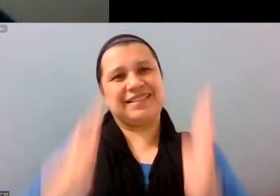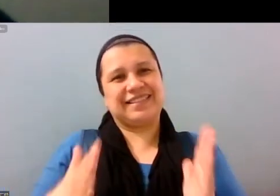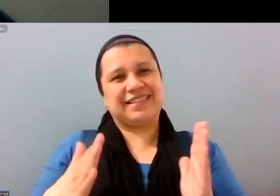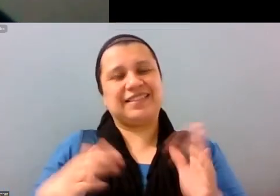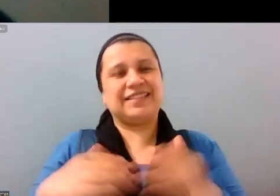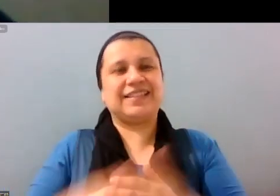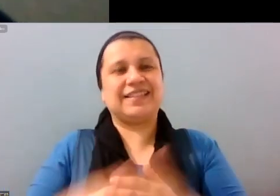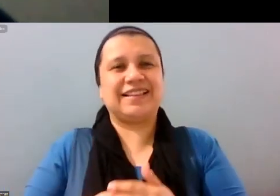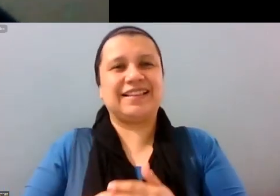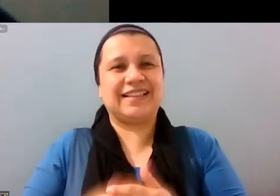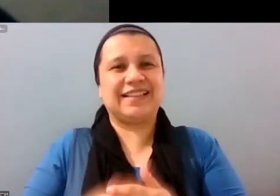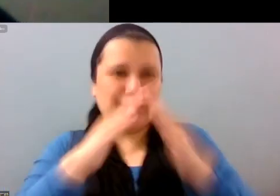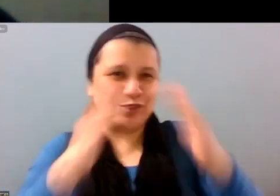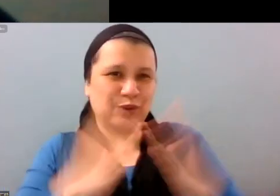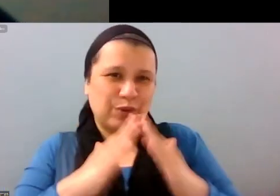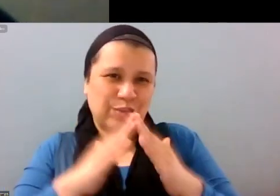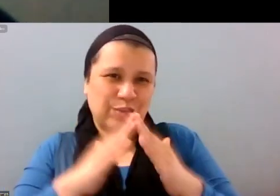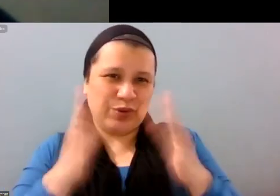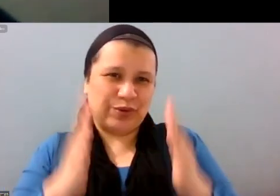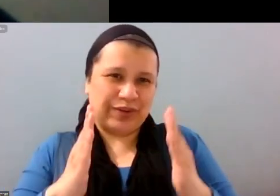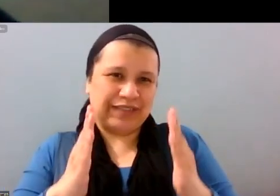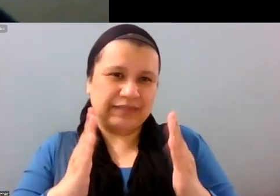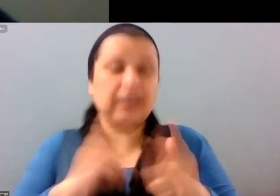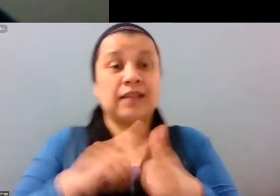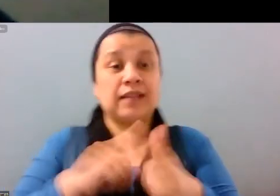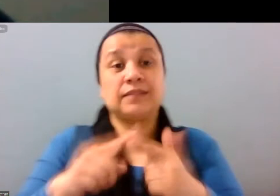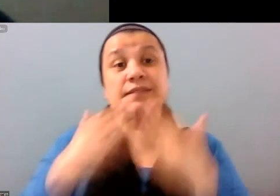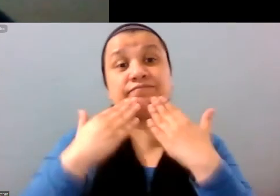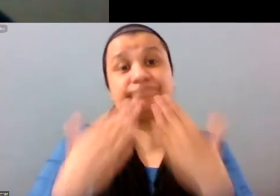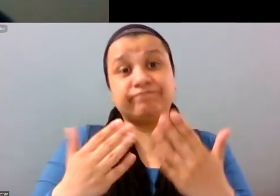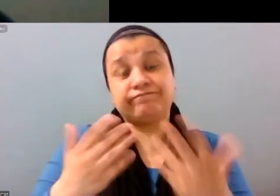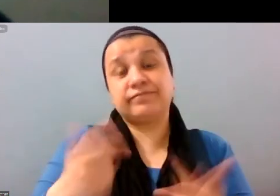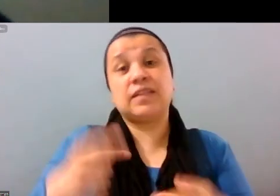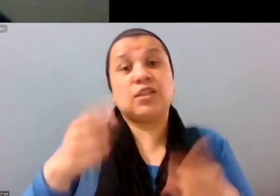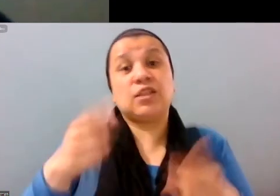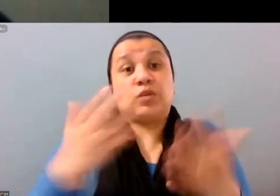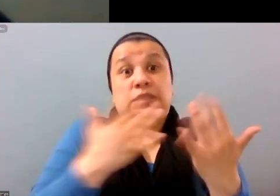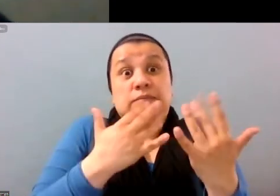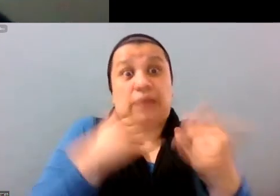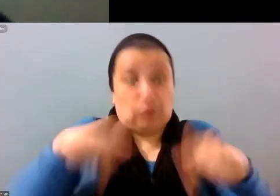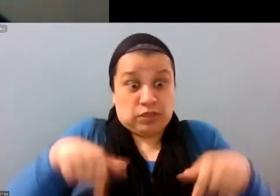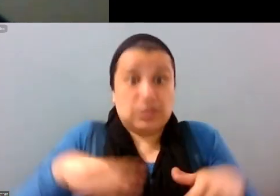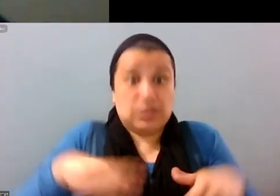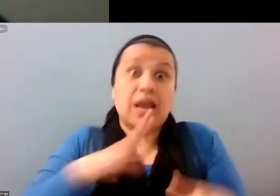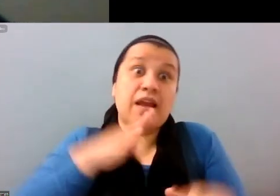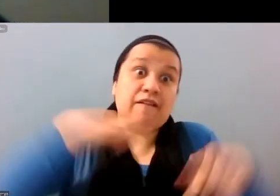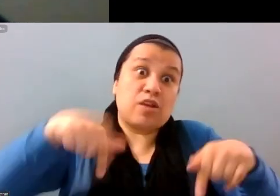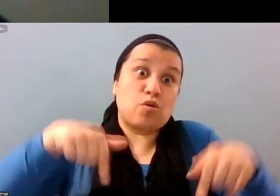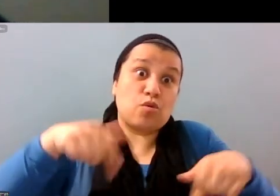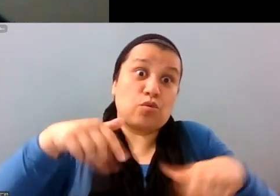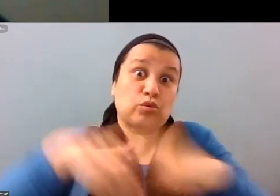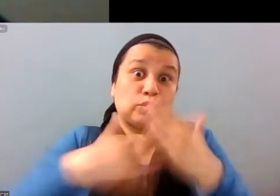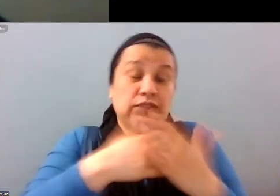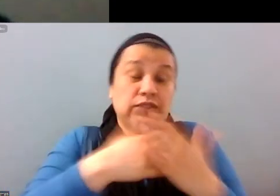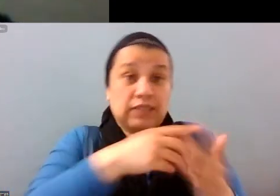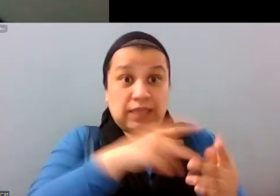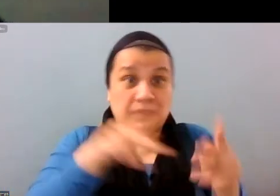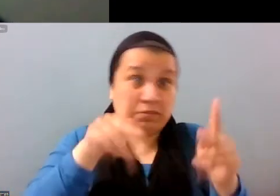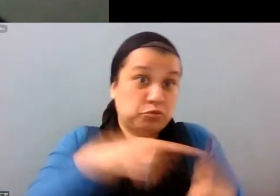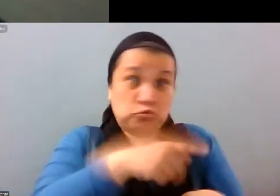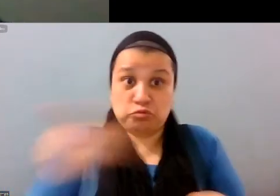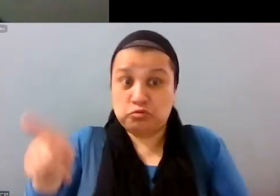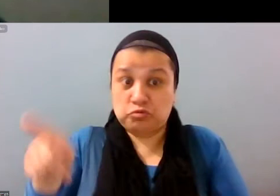hogares ¿verdad? y espero este que que todo lo que se haya hablado aquí a la mayoría de personas nos haya nos haya